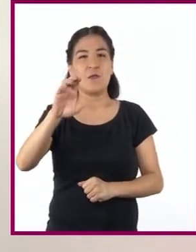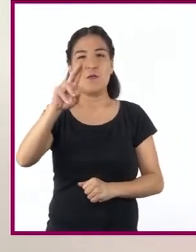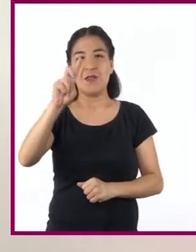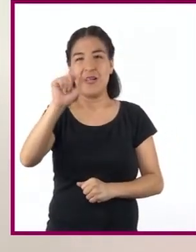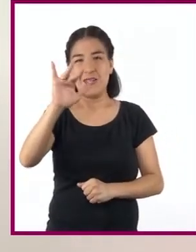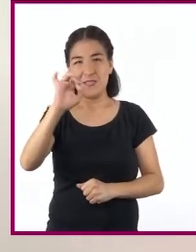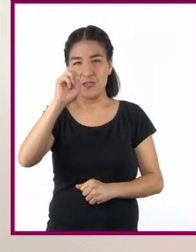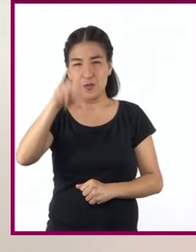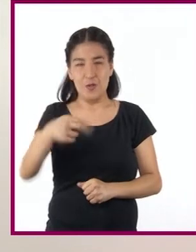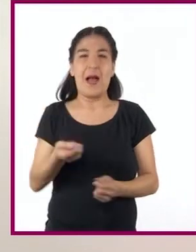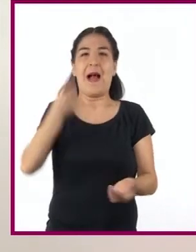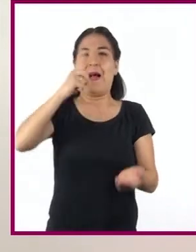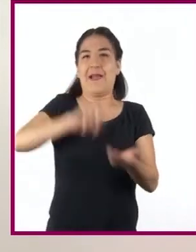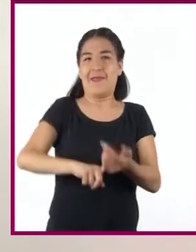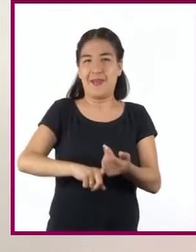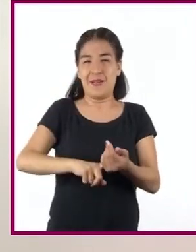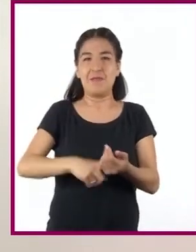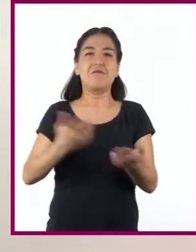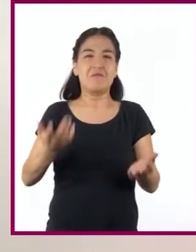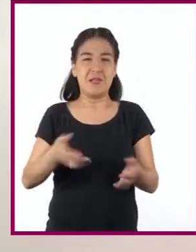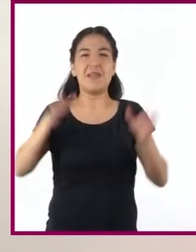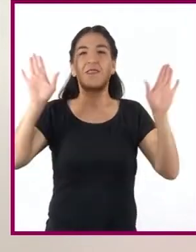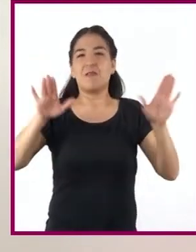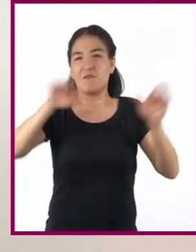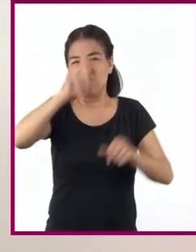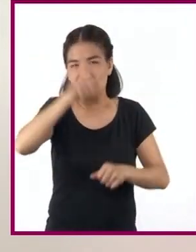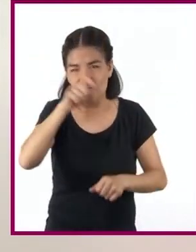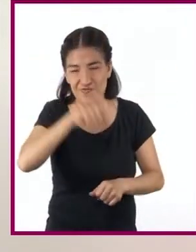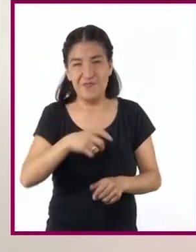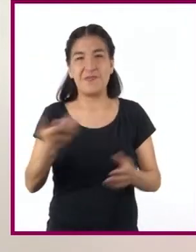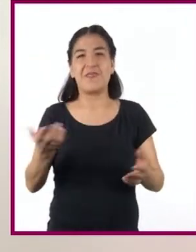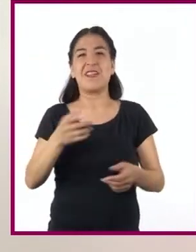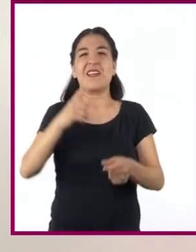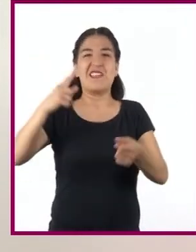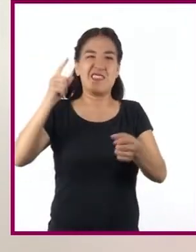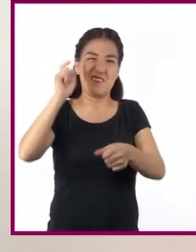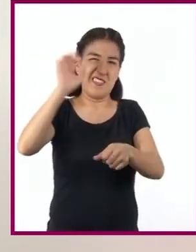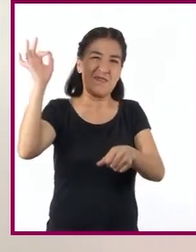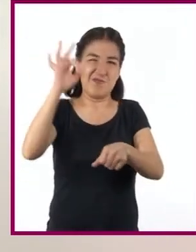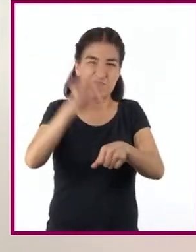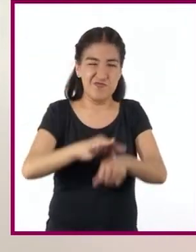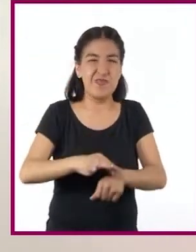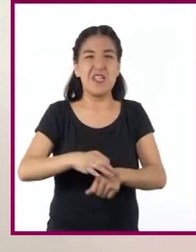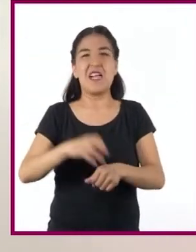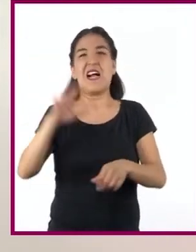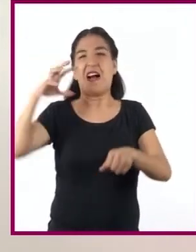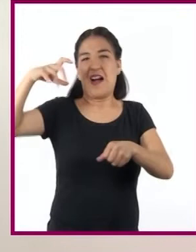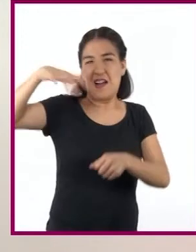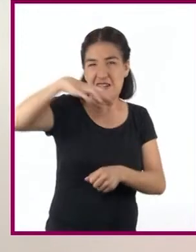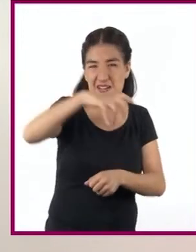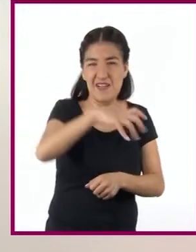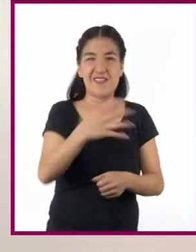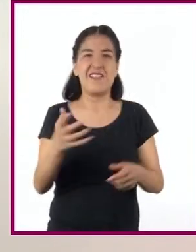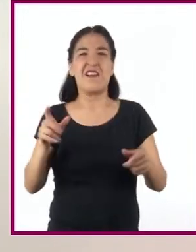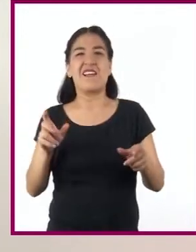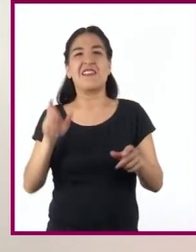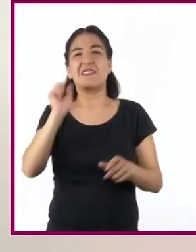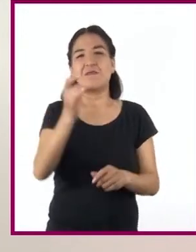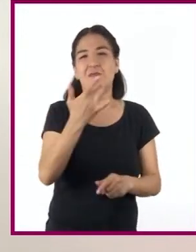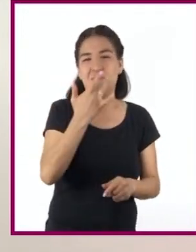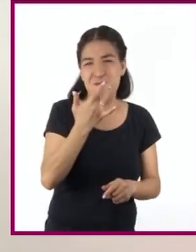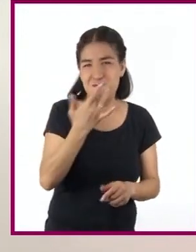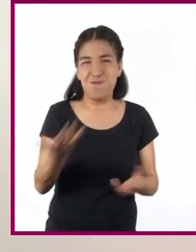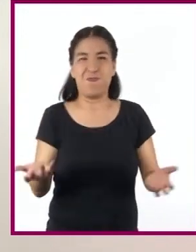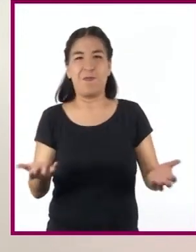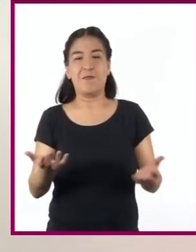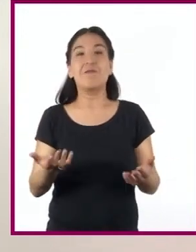Los mamíferos, las aves, los reptiles, los insectos, los arácnidos, ciertos peces,